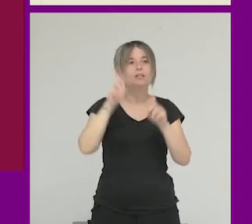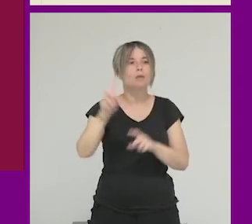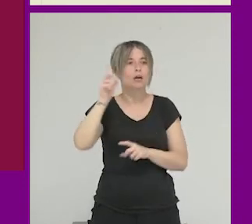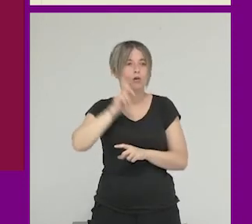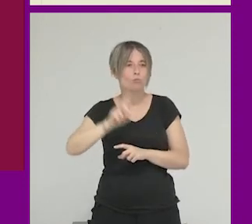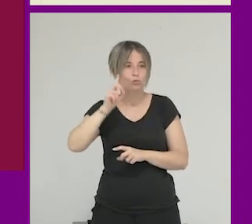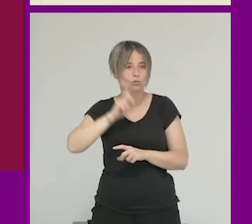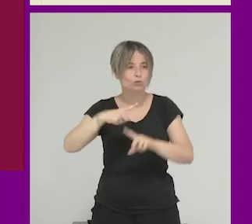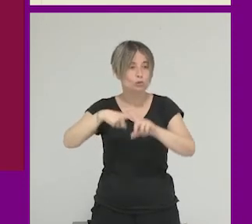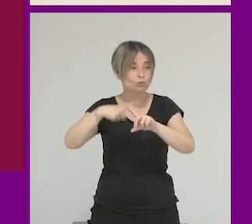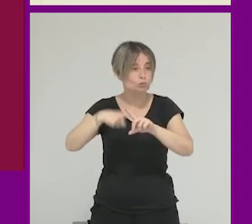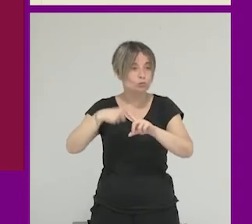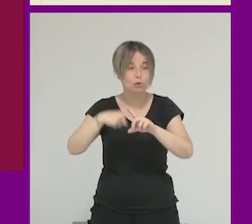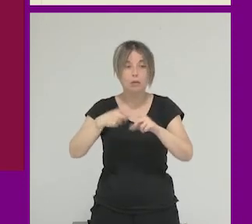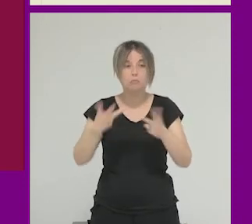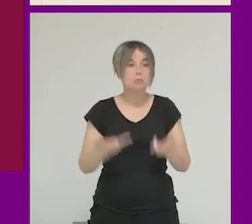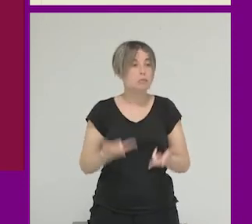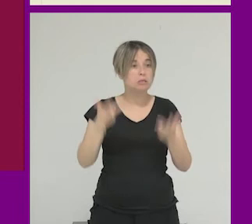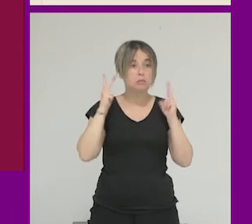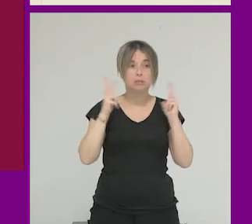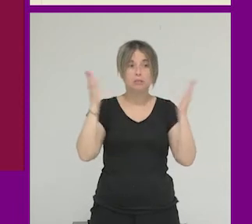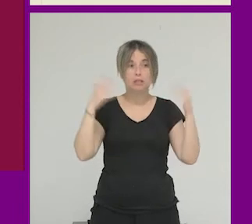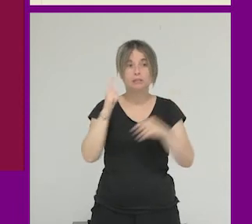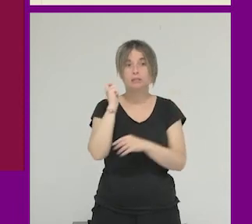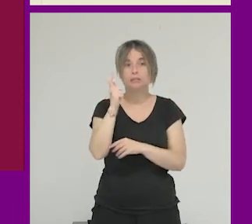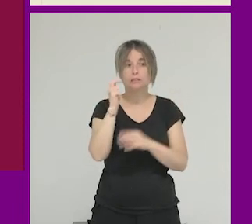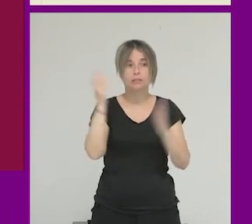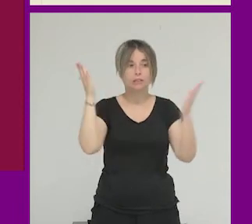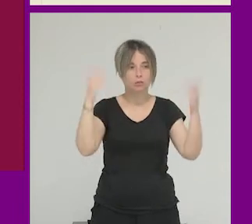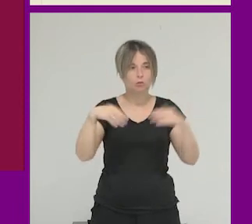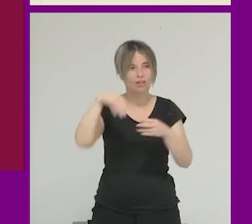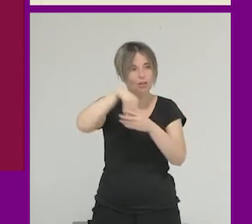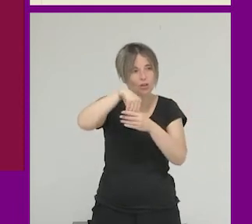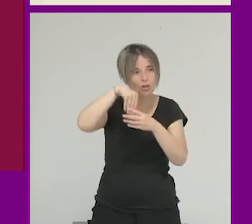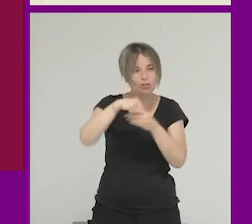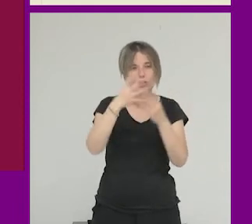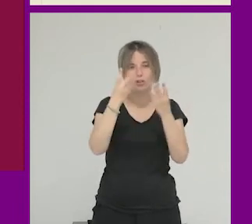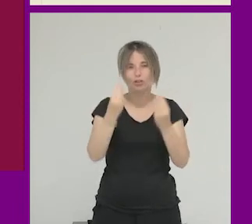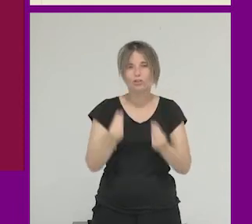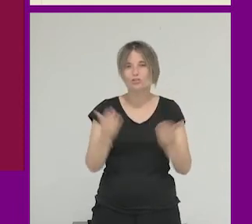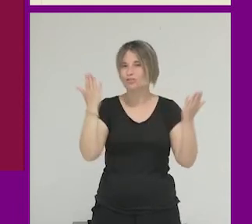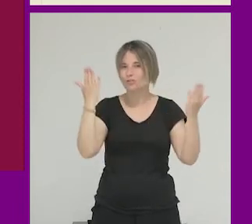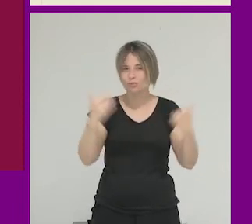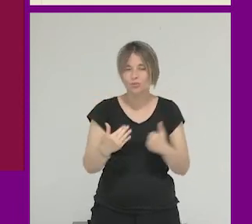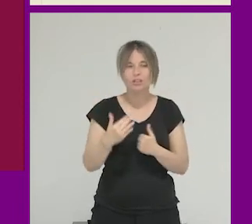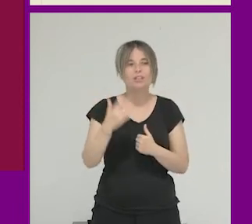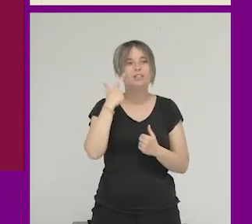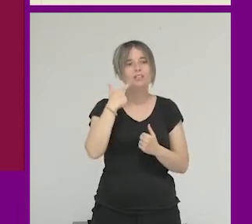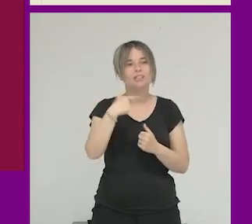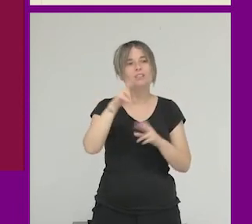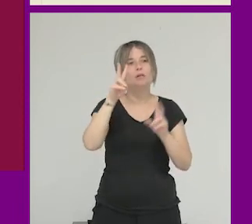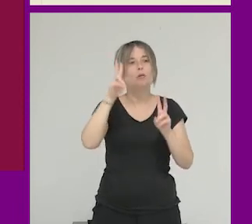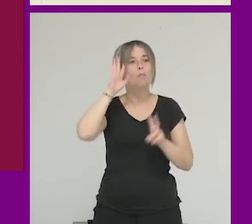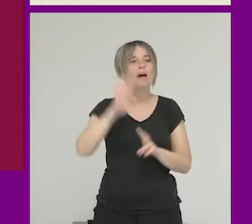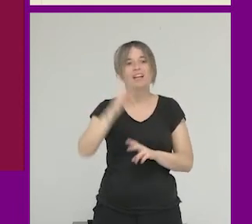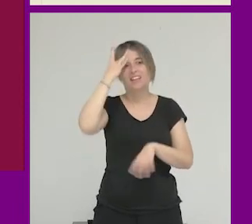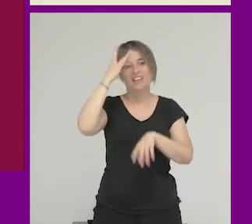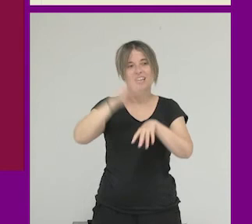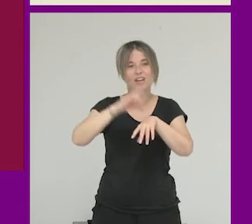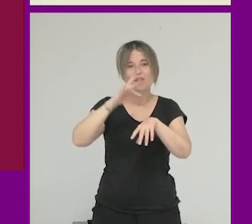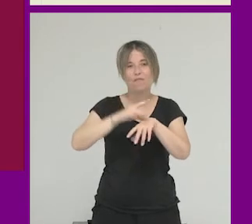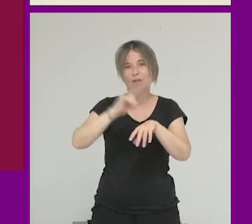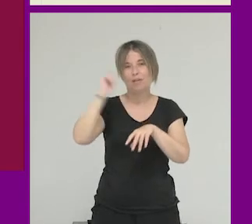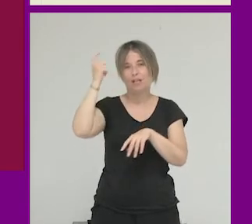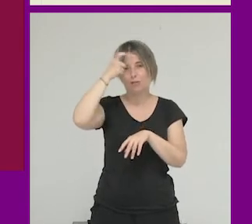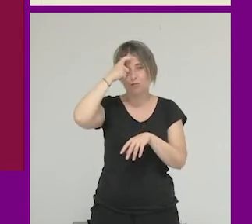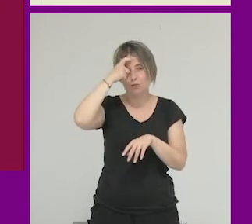ez da gertatzen, homosexualitatea dau edukiz beteta, eta homosexuala izan da patologizatua